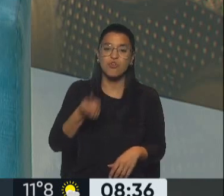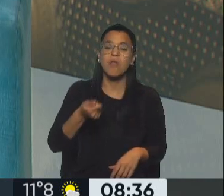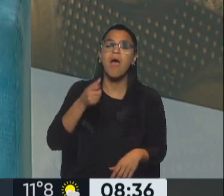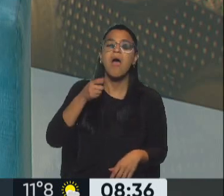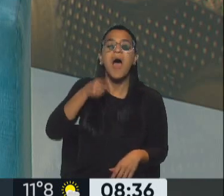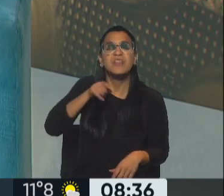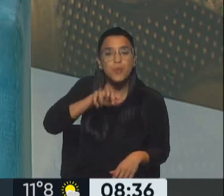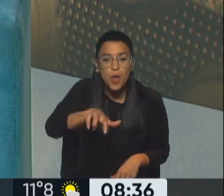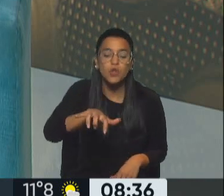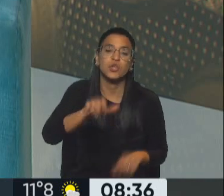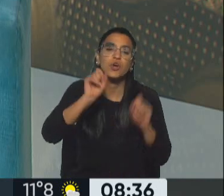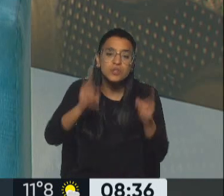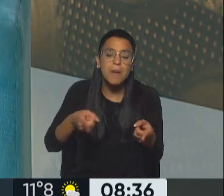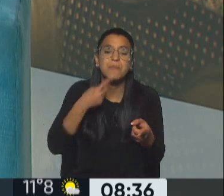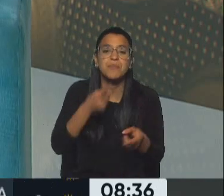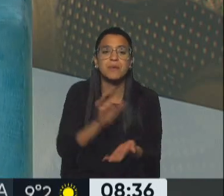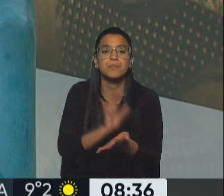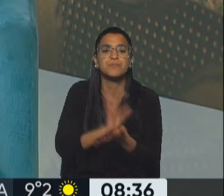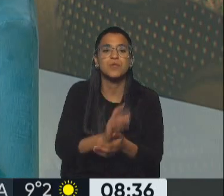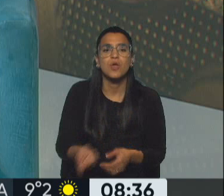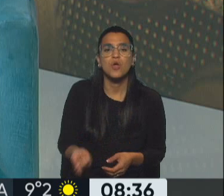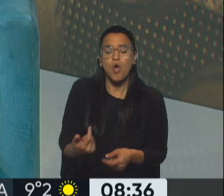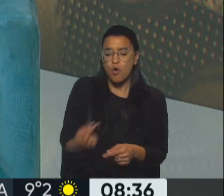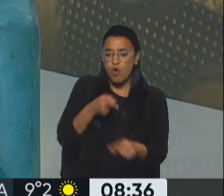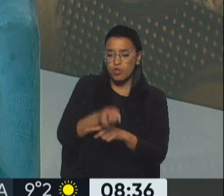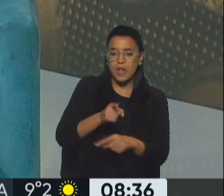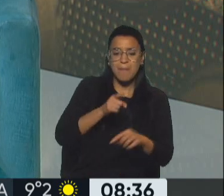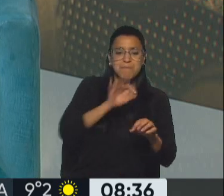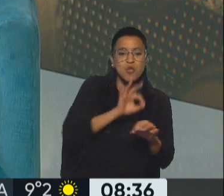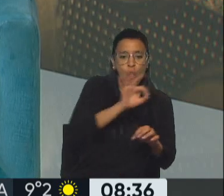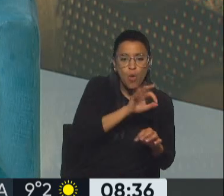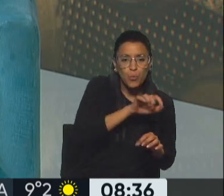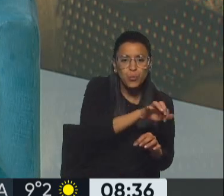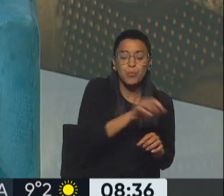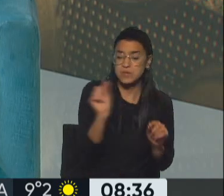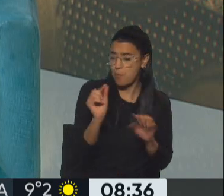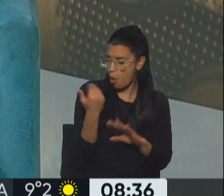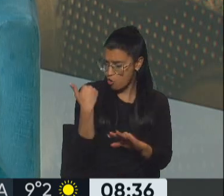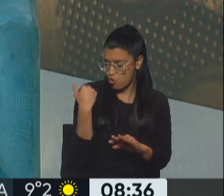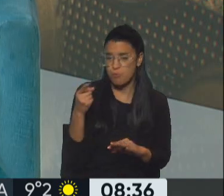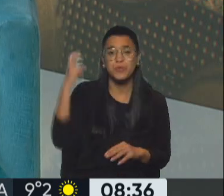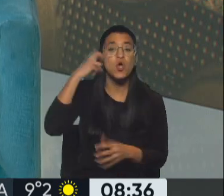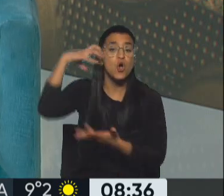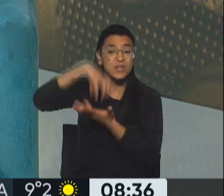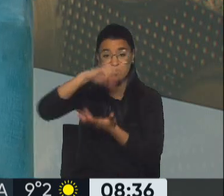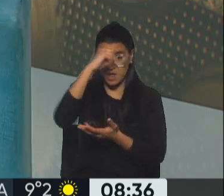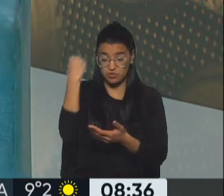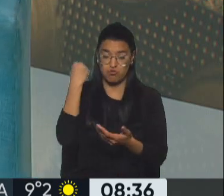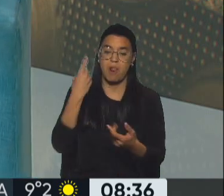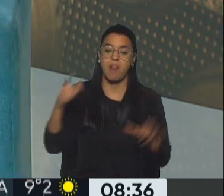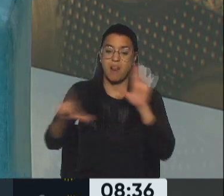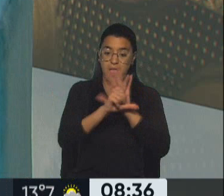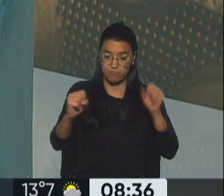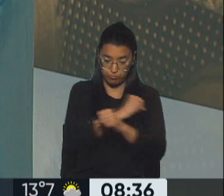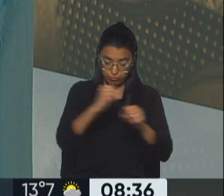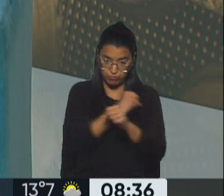antibióticos y de la resistencia antimicrobiana. ¿Por qué? Porque no hace mucho tiempo, hace poquitos días, en el Congreso Nacional se sancionó una ley